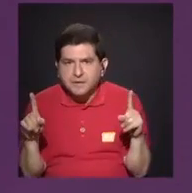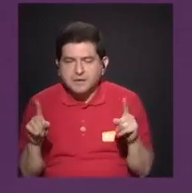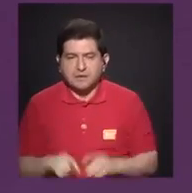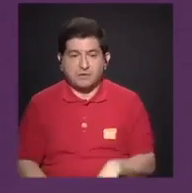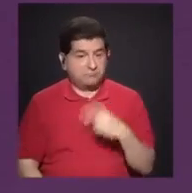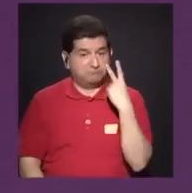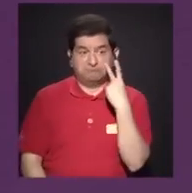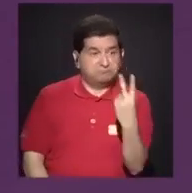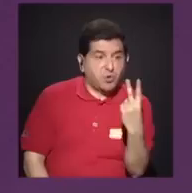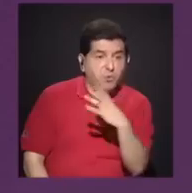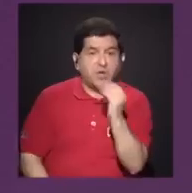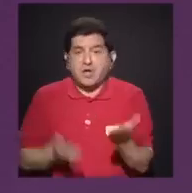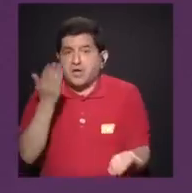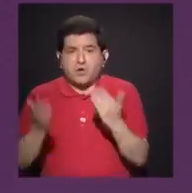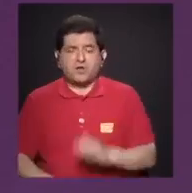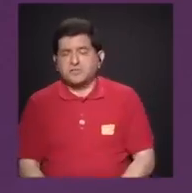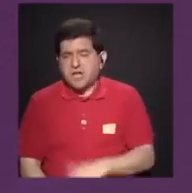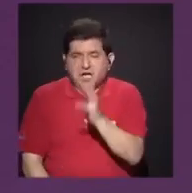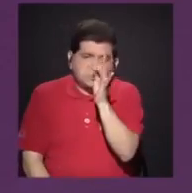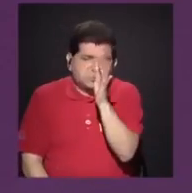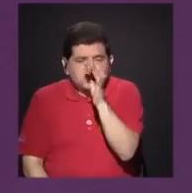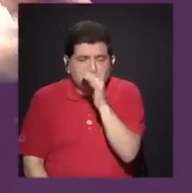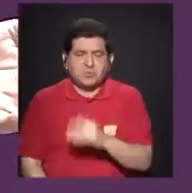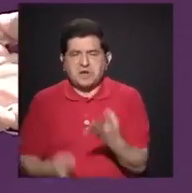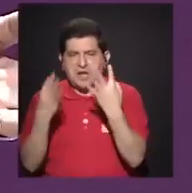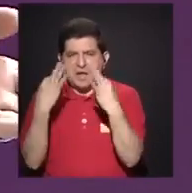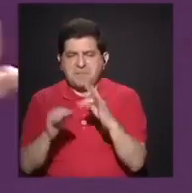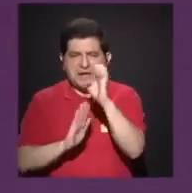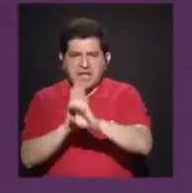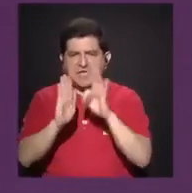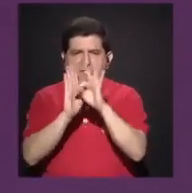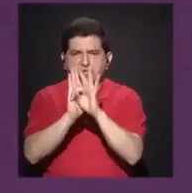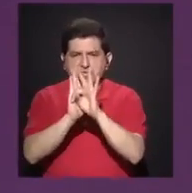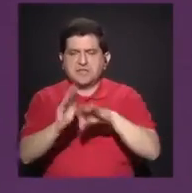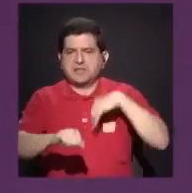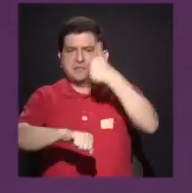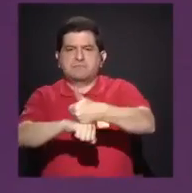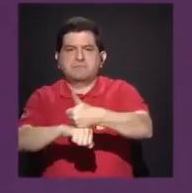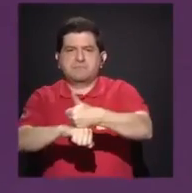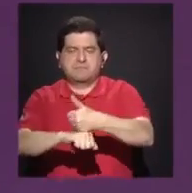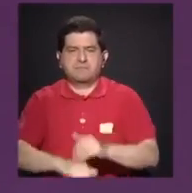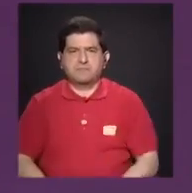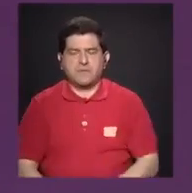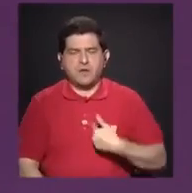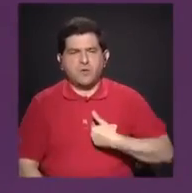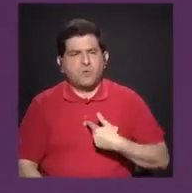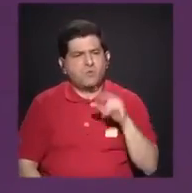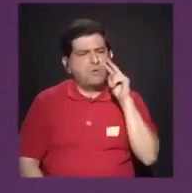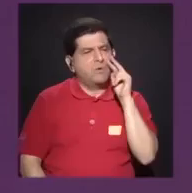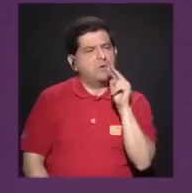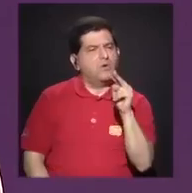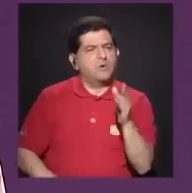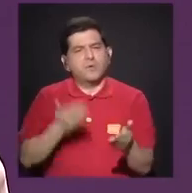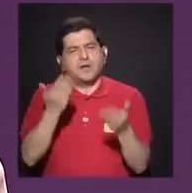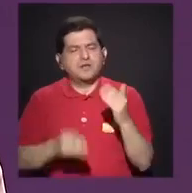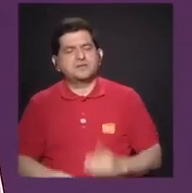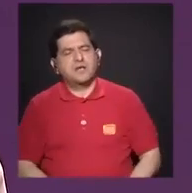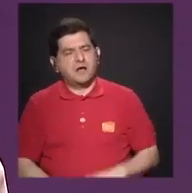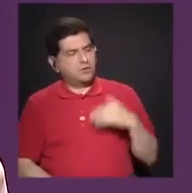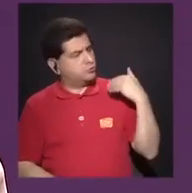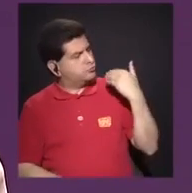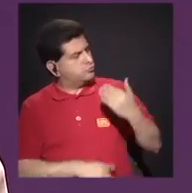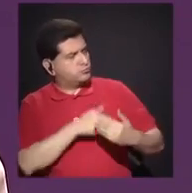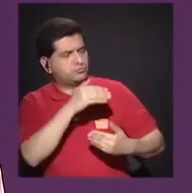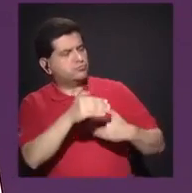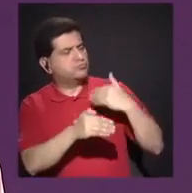no vemos, o lo que hacemos es burlarnos de ellos para entonces generar estereotipos. Una empieza a ver como con el paso del tiempo se ha